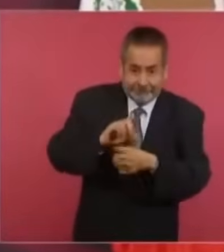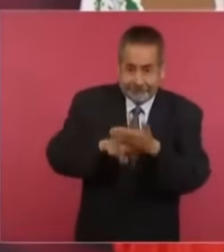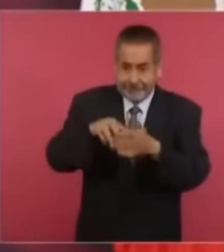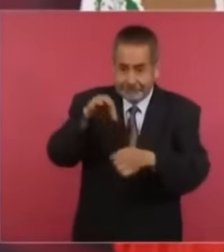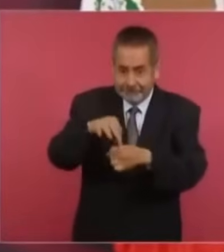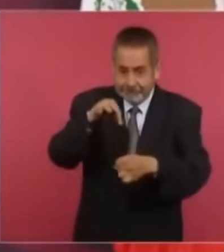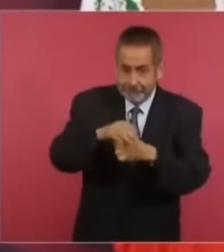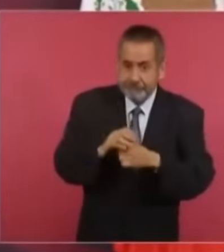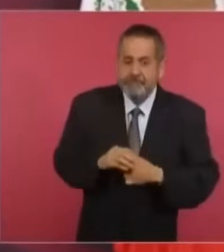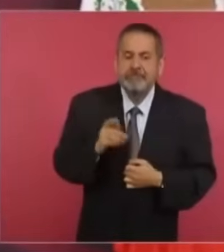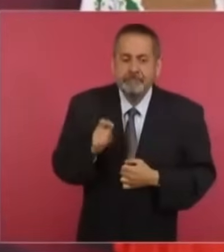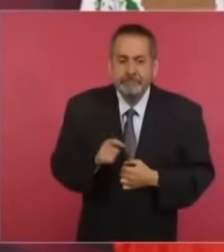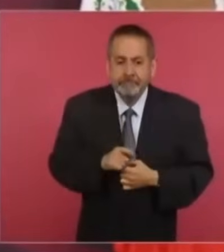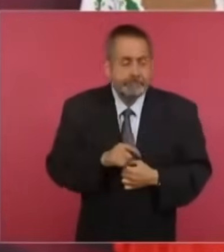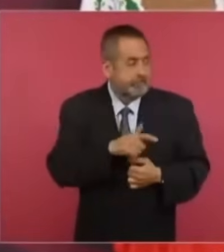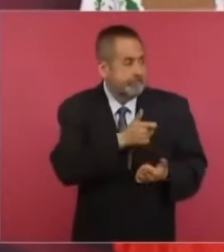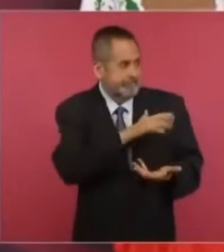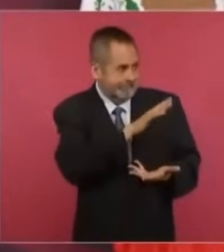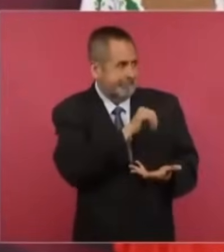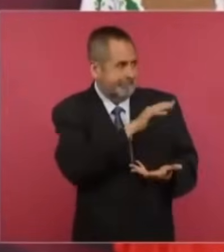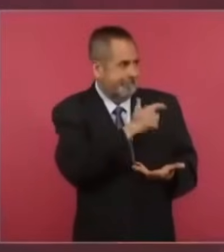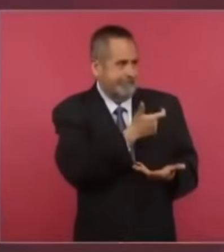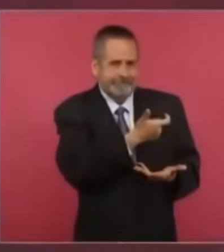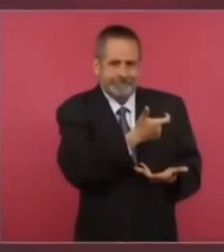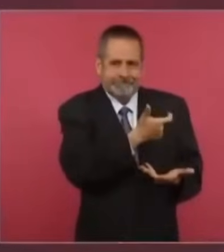pidieron dinero,